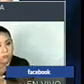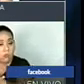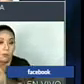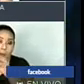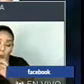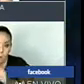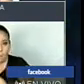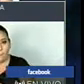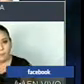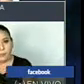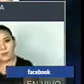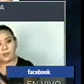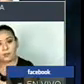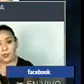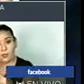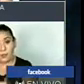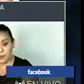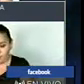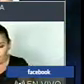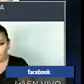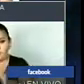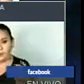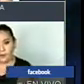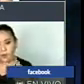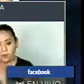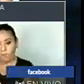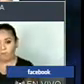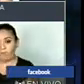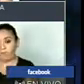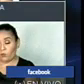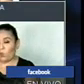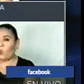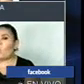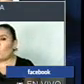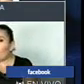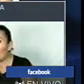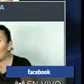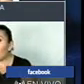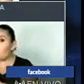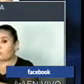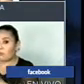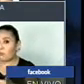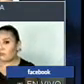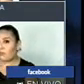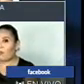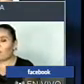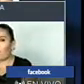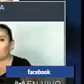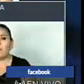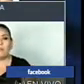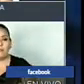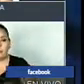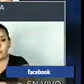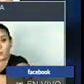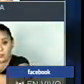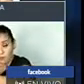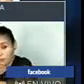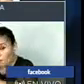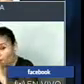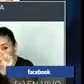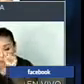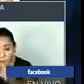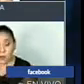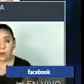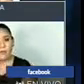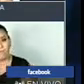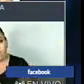espera que se analicen, por lo menos en esta sesión plenaria. Tatiana, ¿qué datos nos tienes sobre lo que está ocurriendo ahí en la Asamblea? ¿Hay posibilidades de